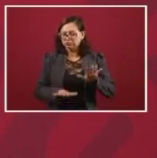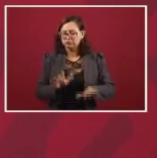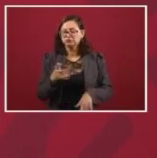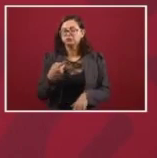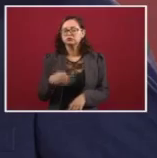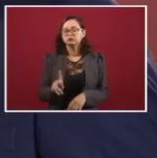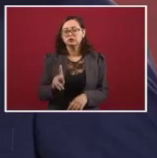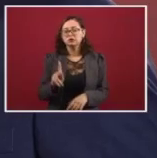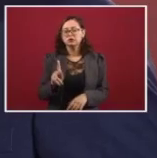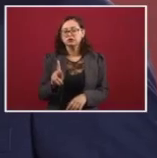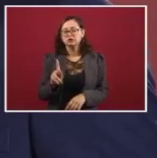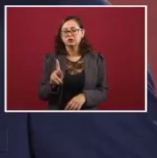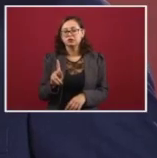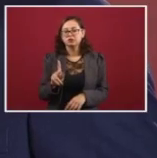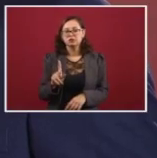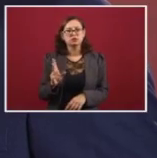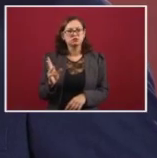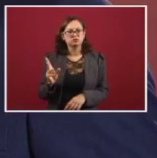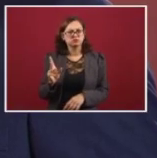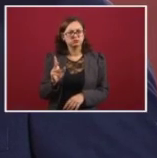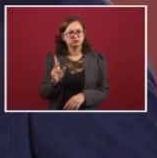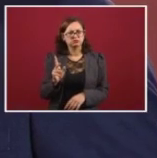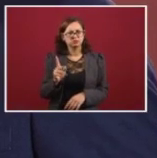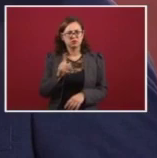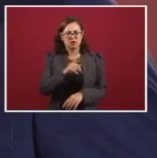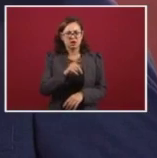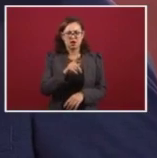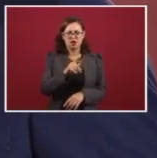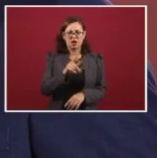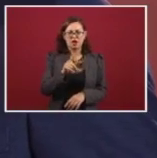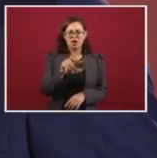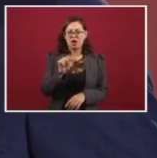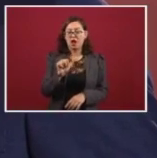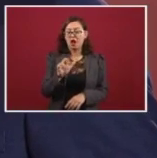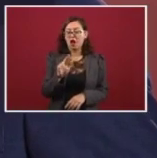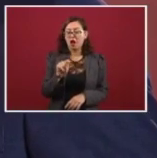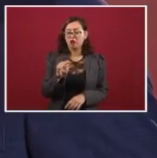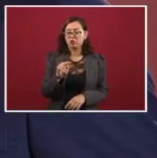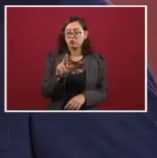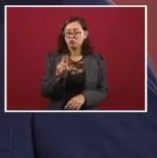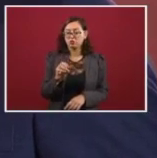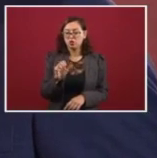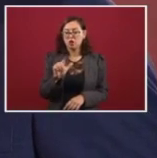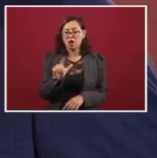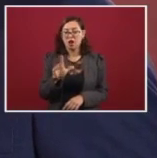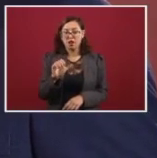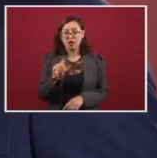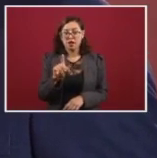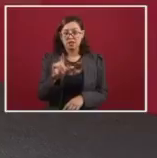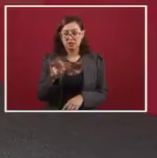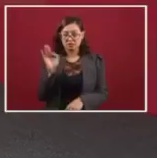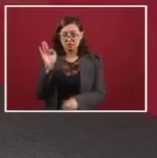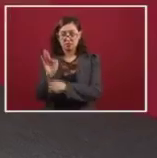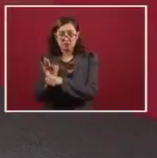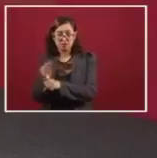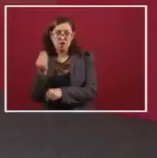pero creo que no es abogado Arturo Alcalde de Romero de Champs. No me vaya a